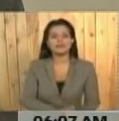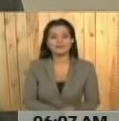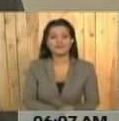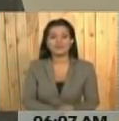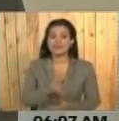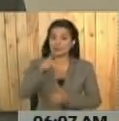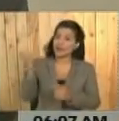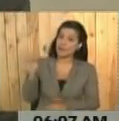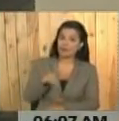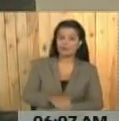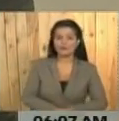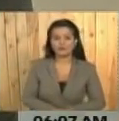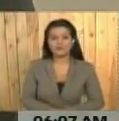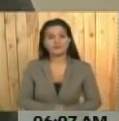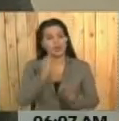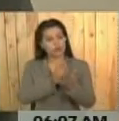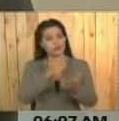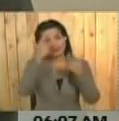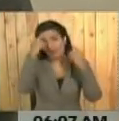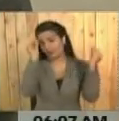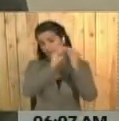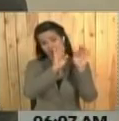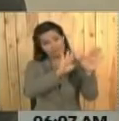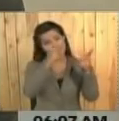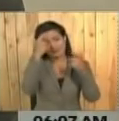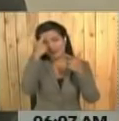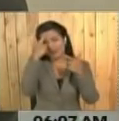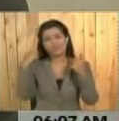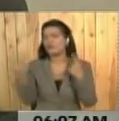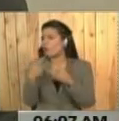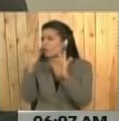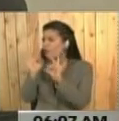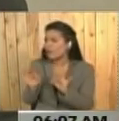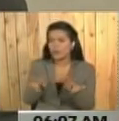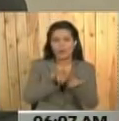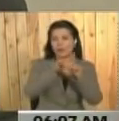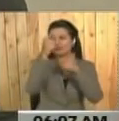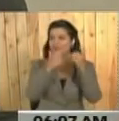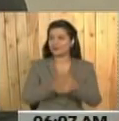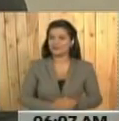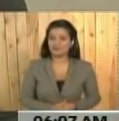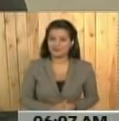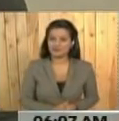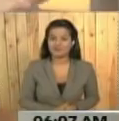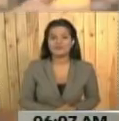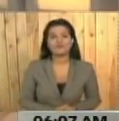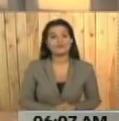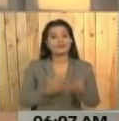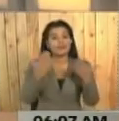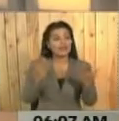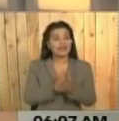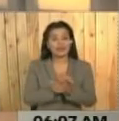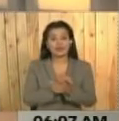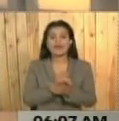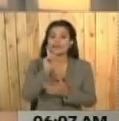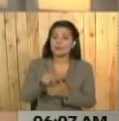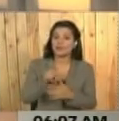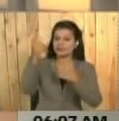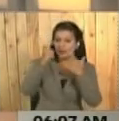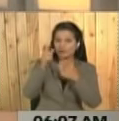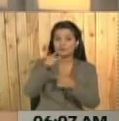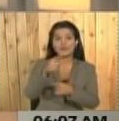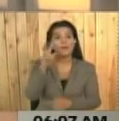bamos es correcto correcto Hugo Chávez Todo se parece a Chávez Así es todo se parece a Chávez la calle hablando del comandante Chávez